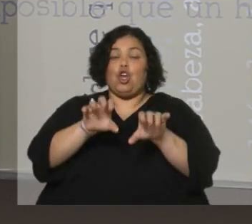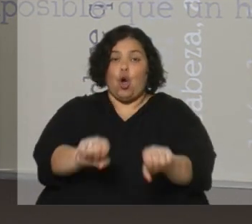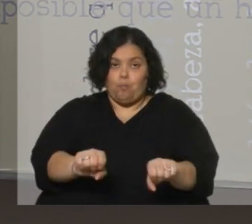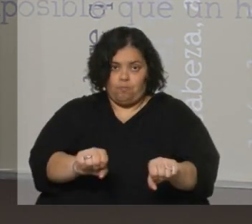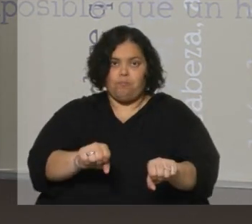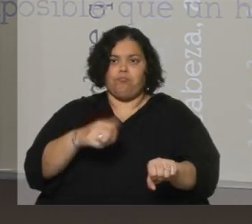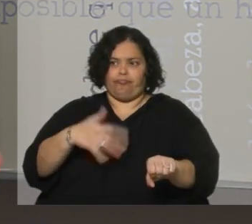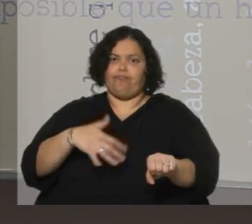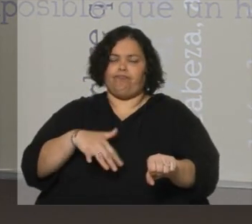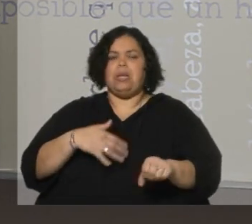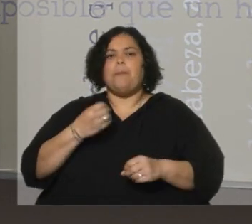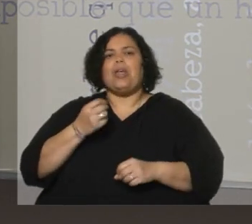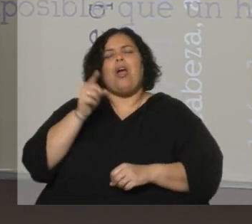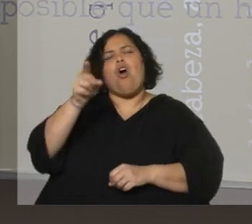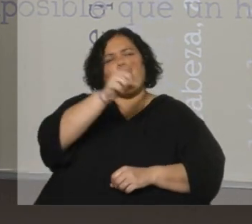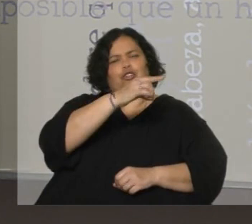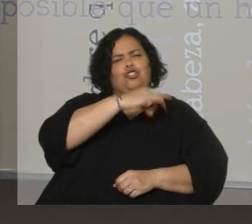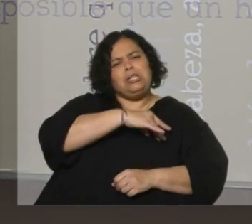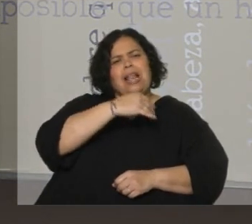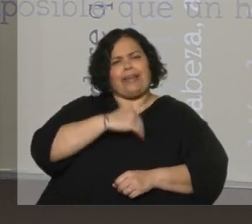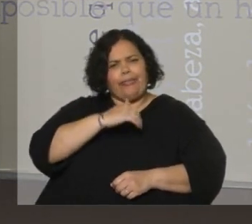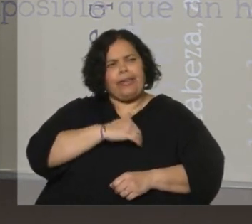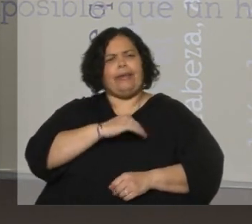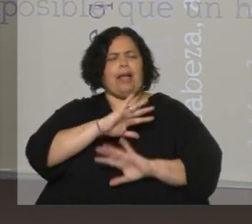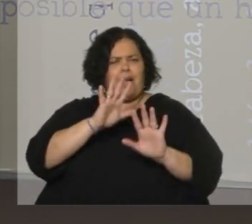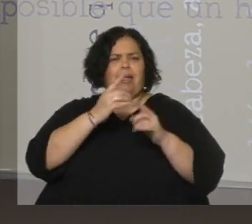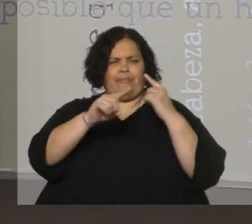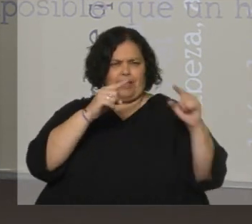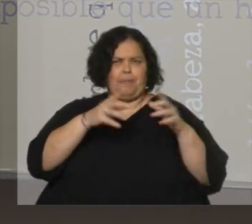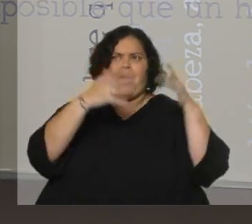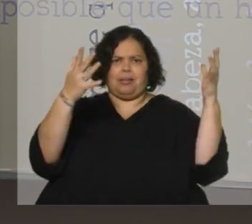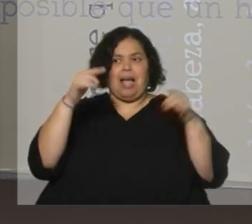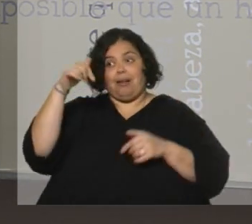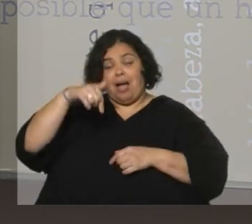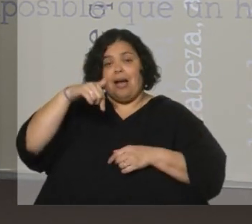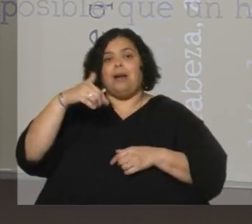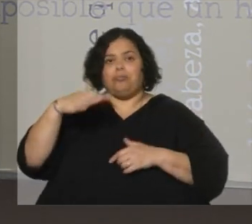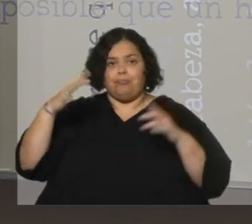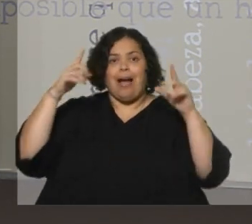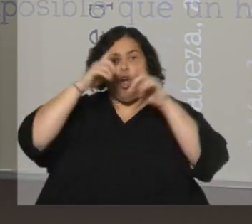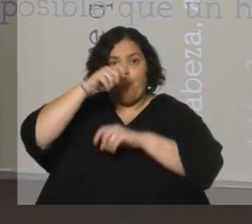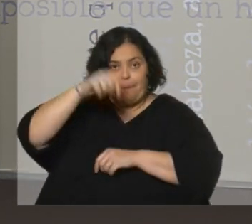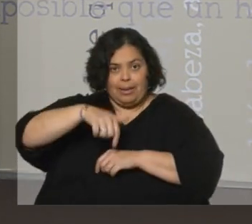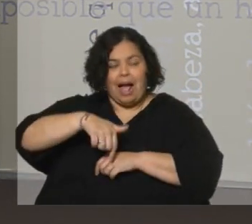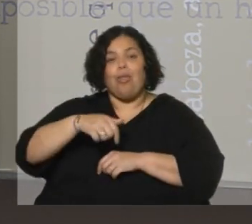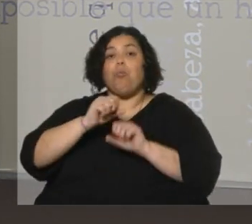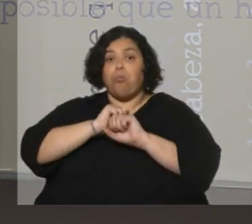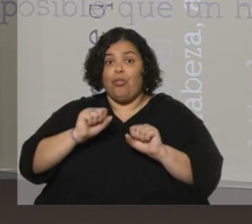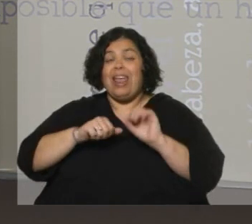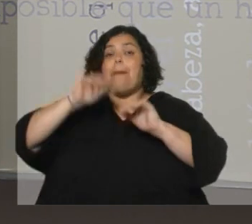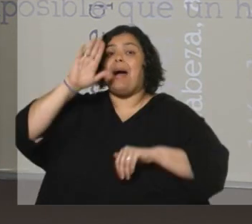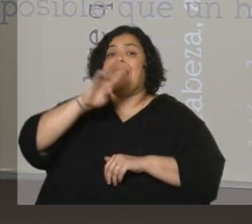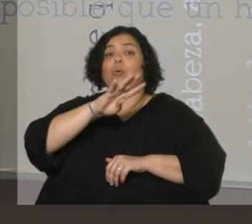plantas frigoríficas podría llegar a tener en el caso que esto se se se concrete la firma Minerva podría llegar a tener más del 40% de la